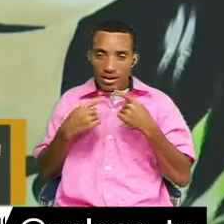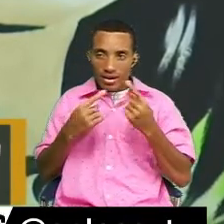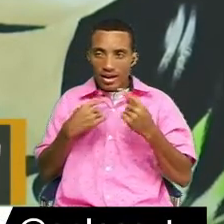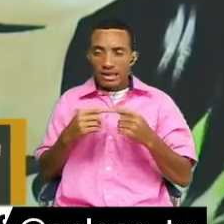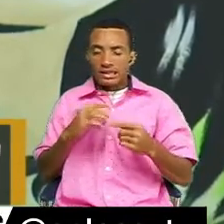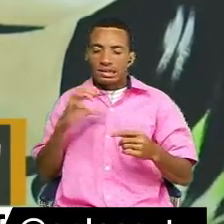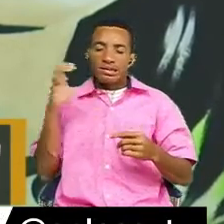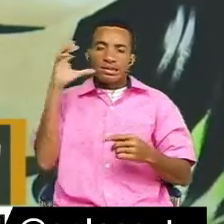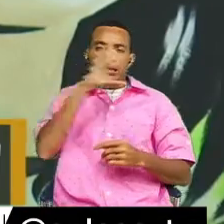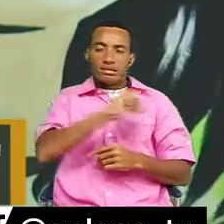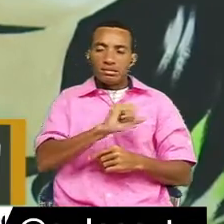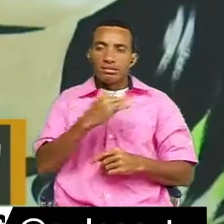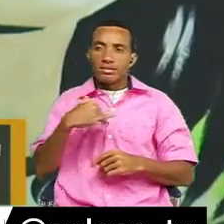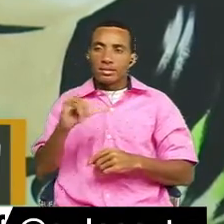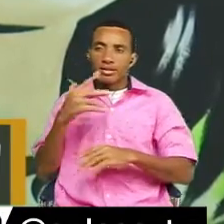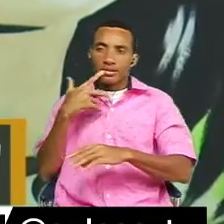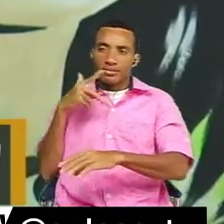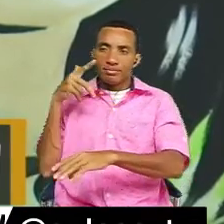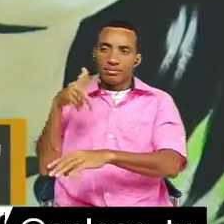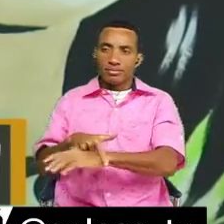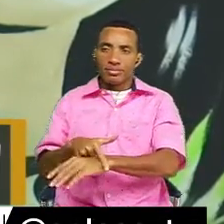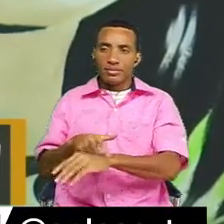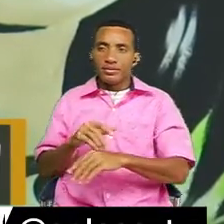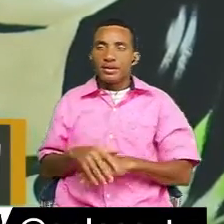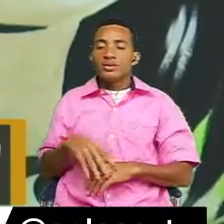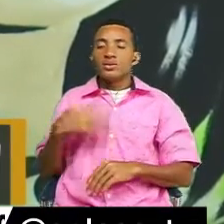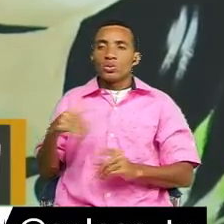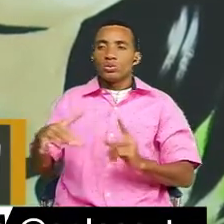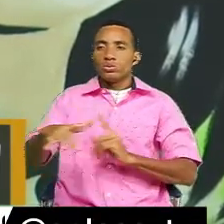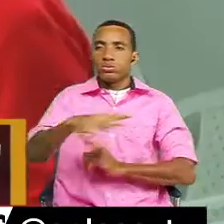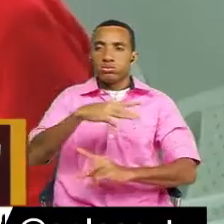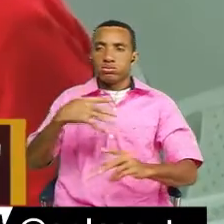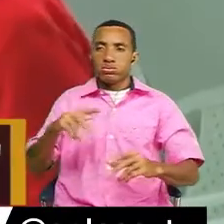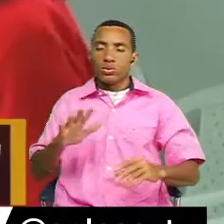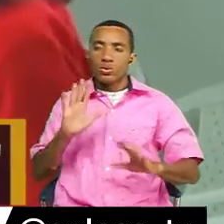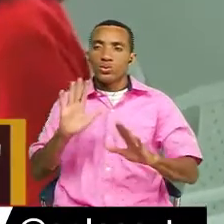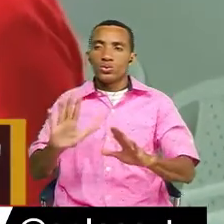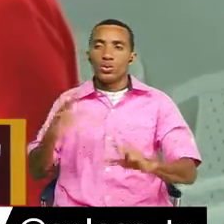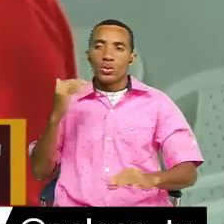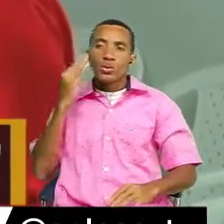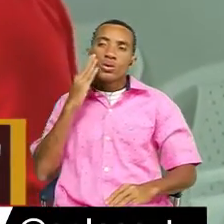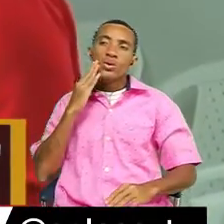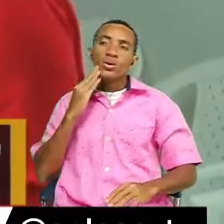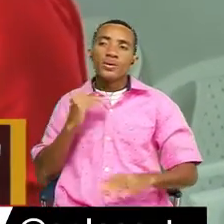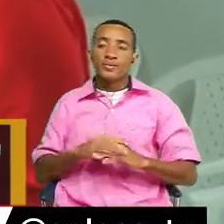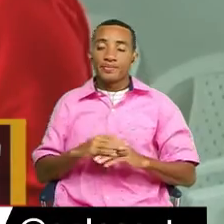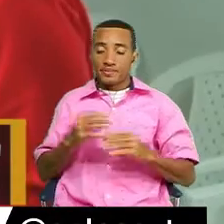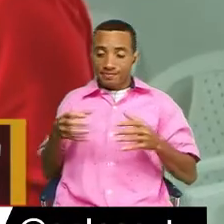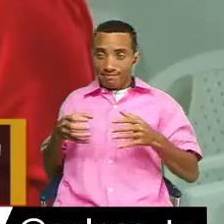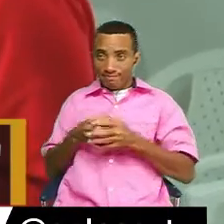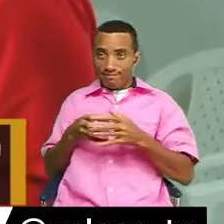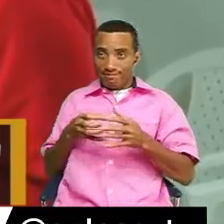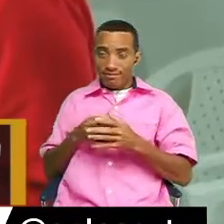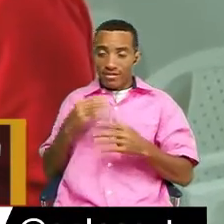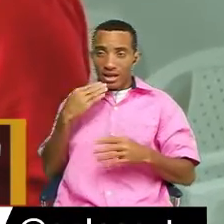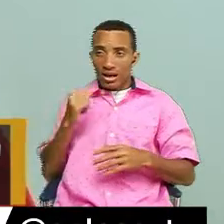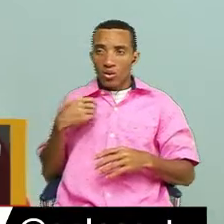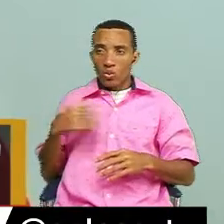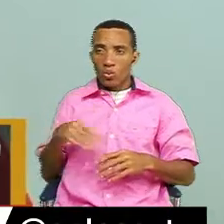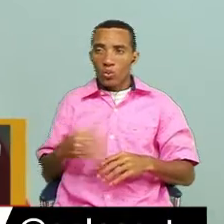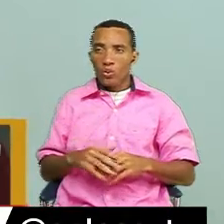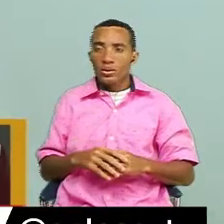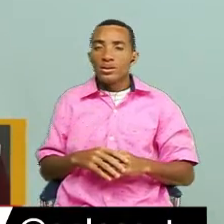la vulnerabilidad de la situación que tiene la joven. La Organización Femenina Popular afirma que este tipo de casos, aunque no